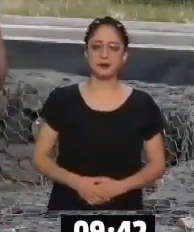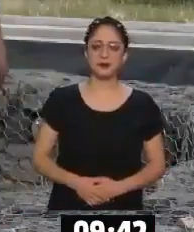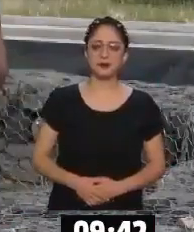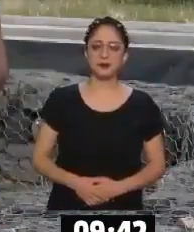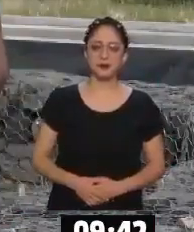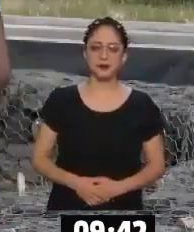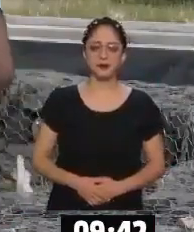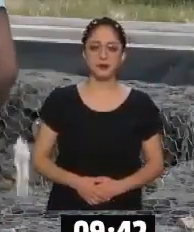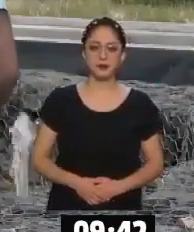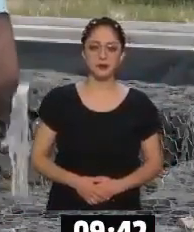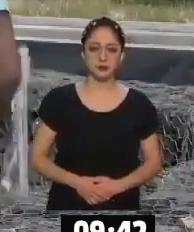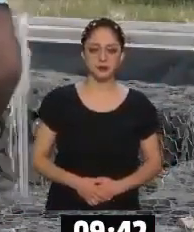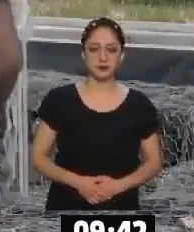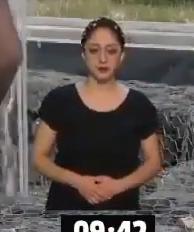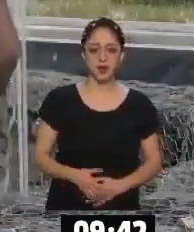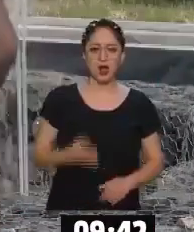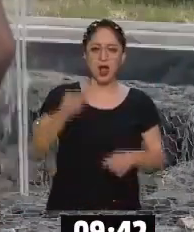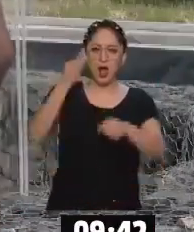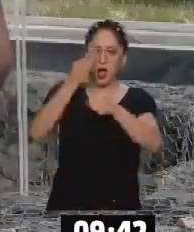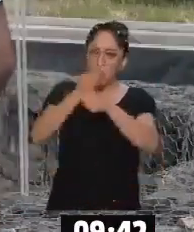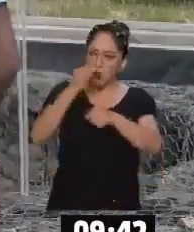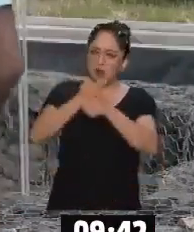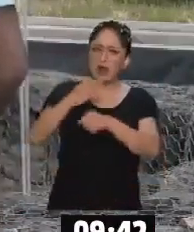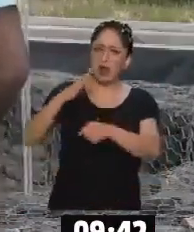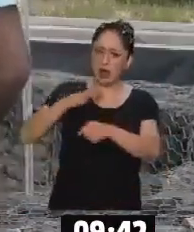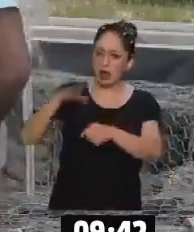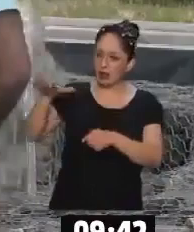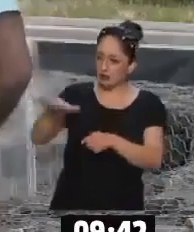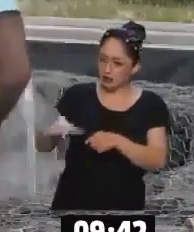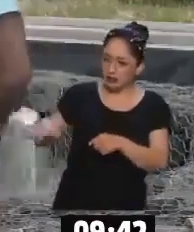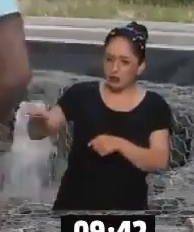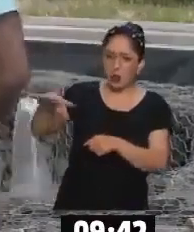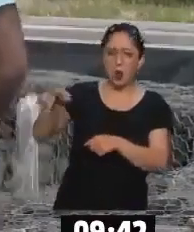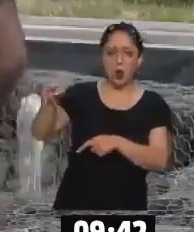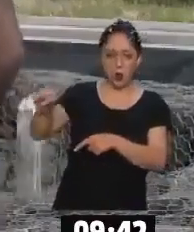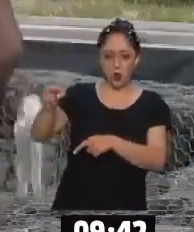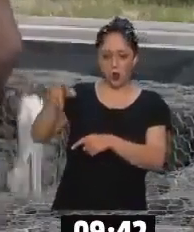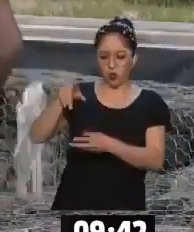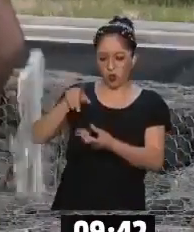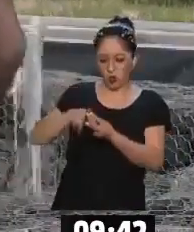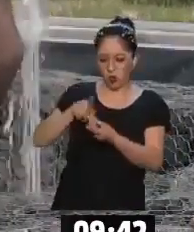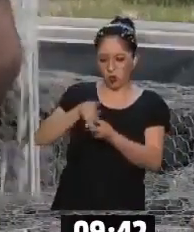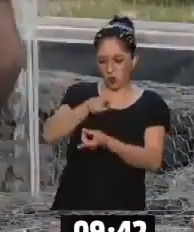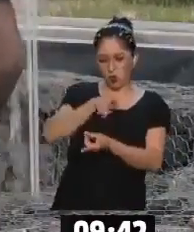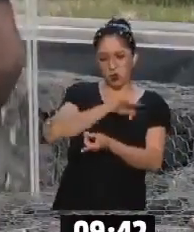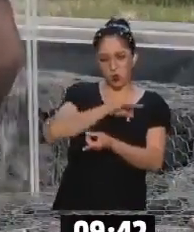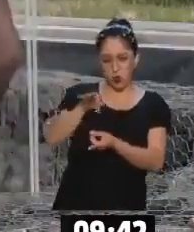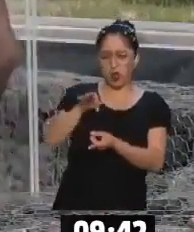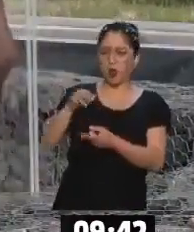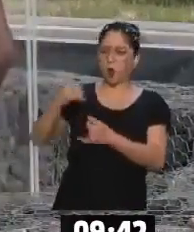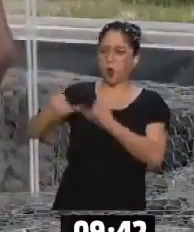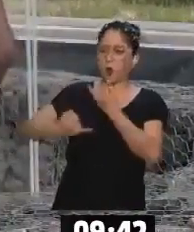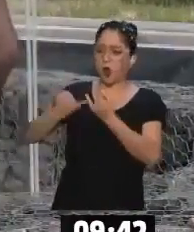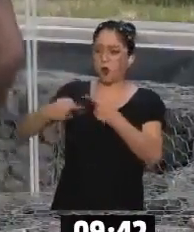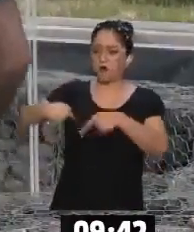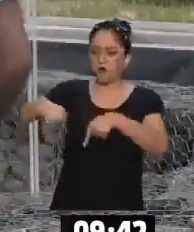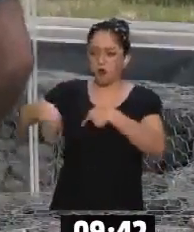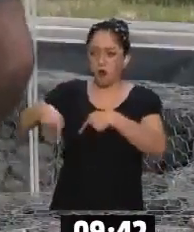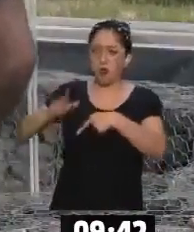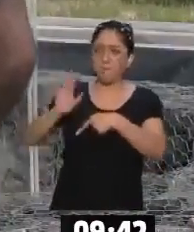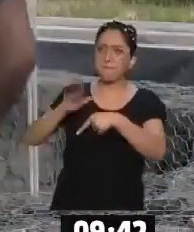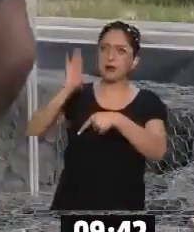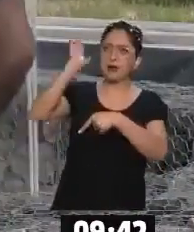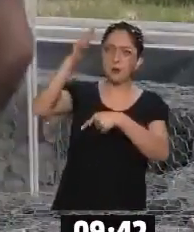unas multicanchas también. Ahorita que recuerdo, se puede jugar básquetbol, voleibol, fútbol. Son como las actividades